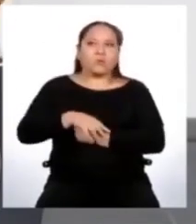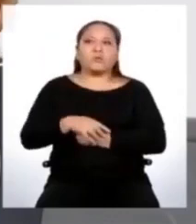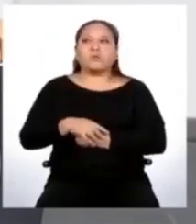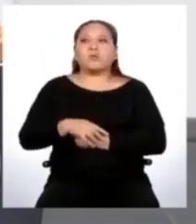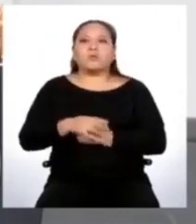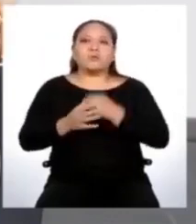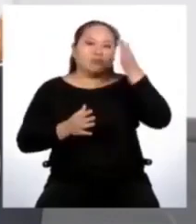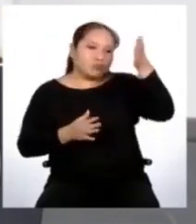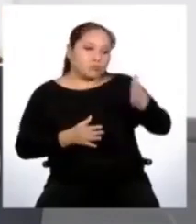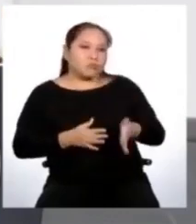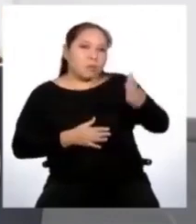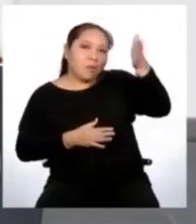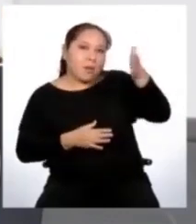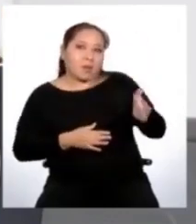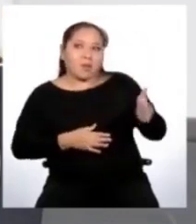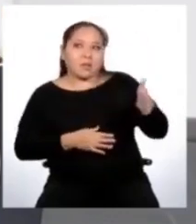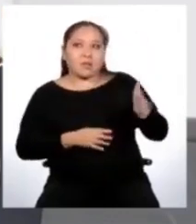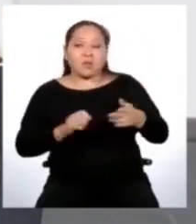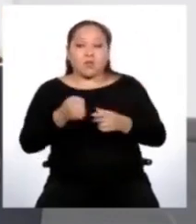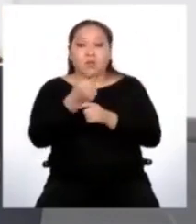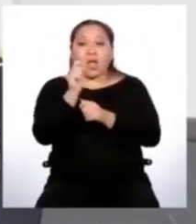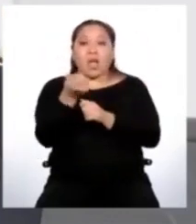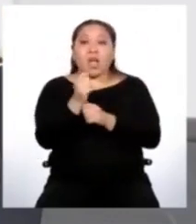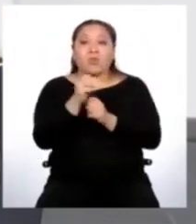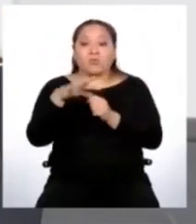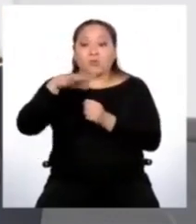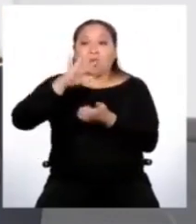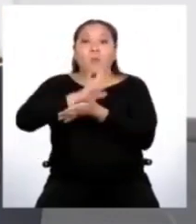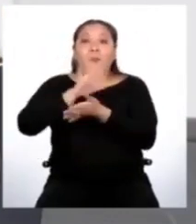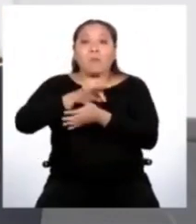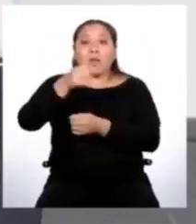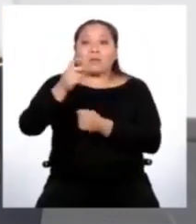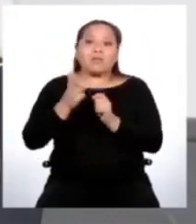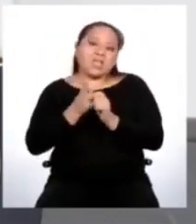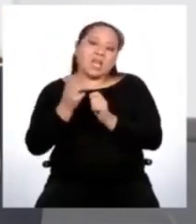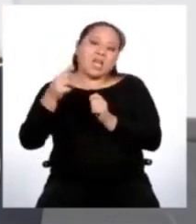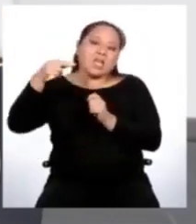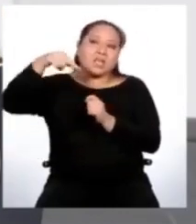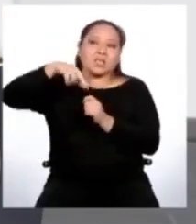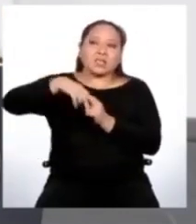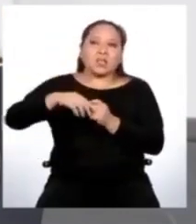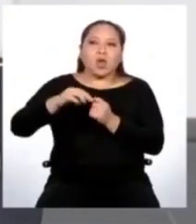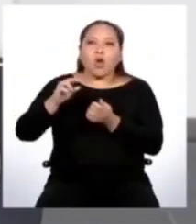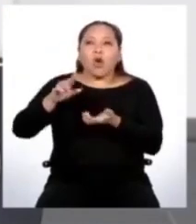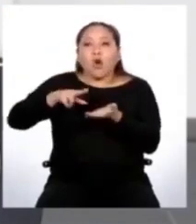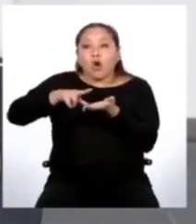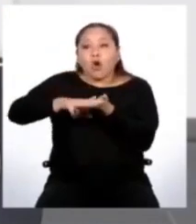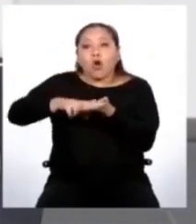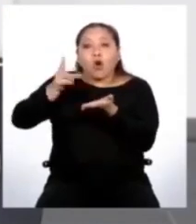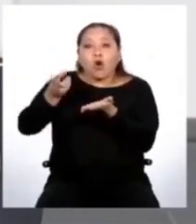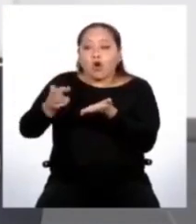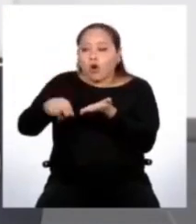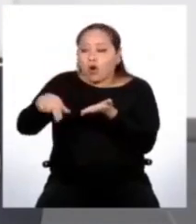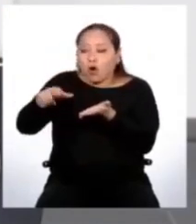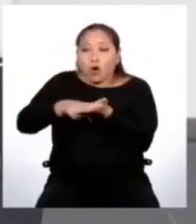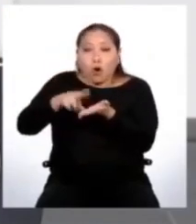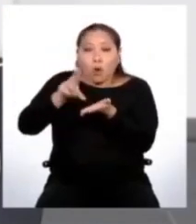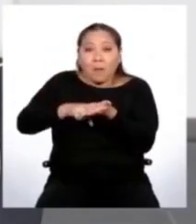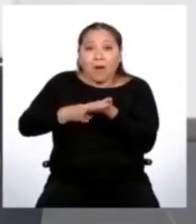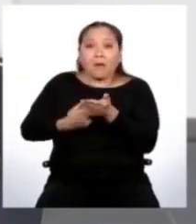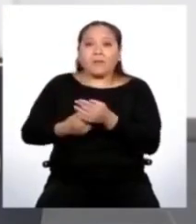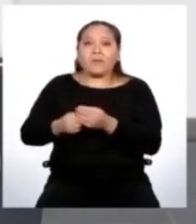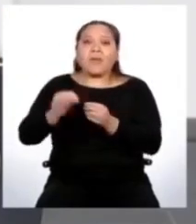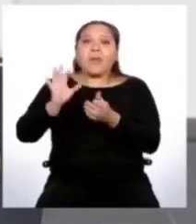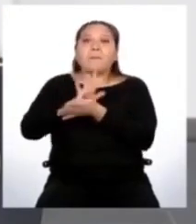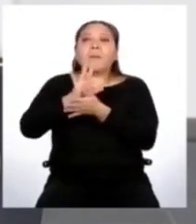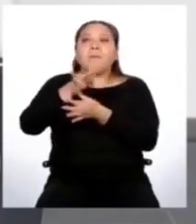un fondo plano, una cartulina o papel, tijeras, goma y papelitos para darle movimiento a